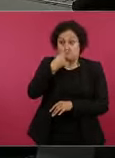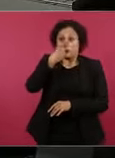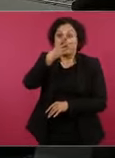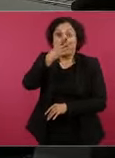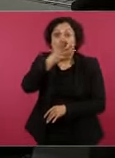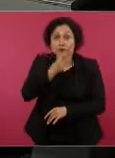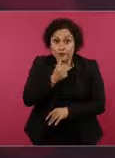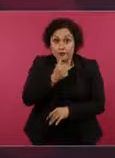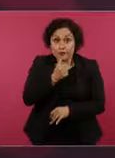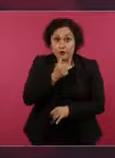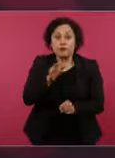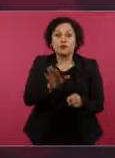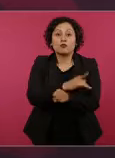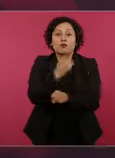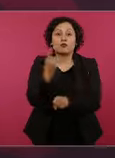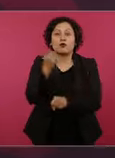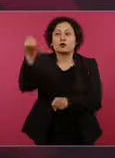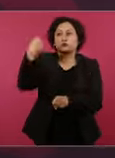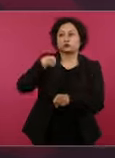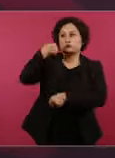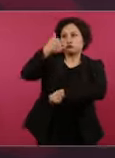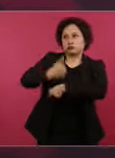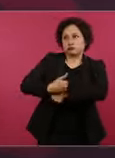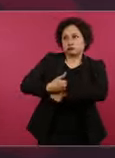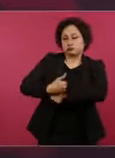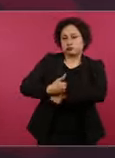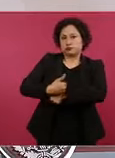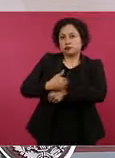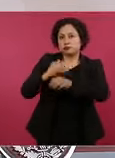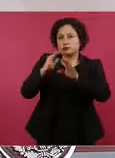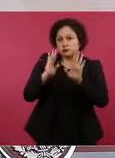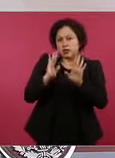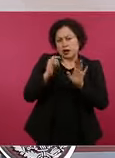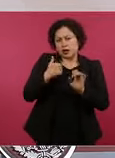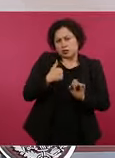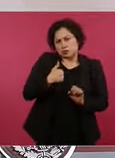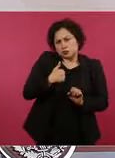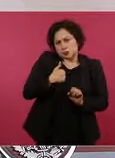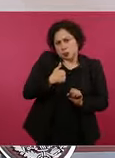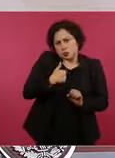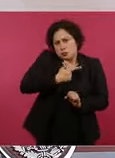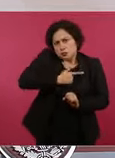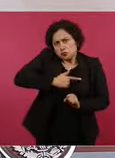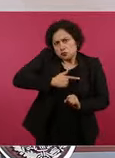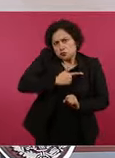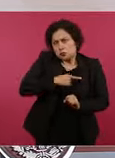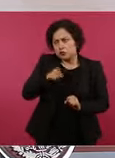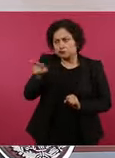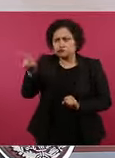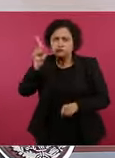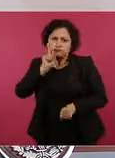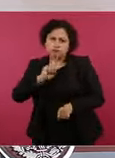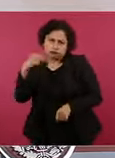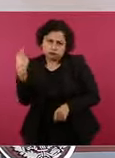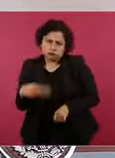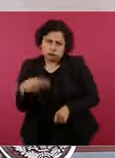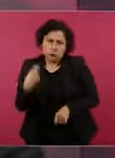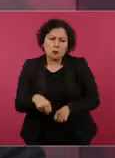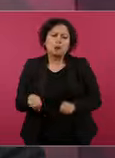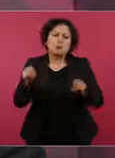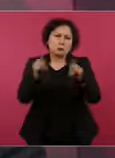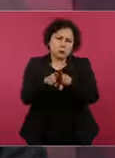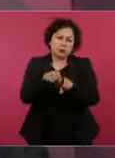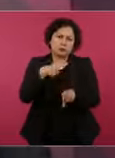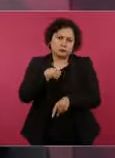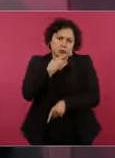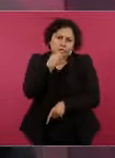nos sancionaron, pero me gustaría también mencionarla, ¿por qué no? Pero de esas cosas absurdas,